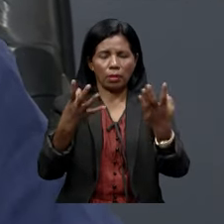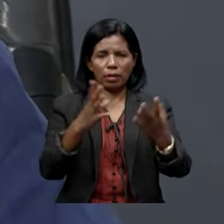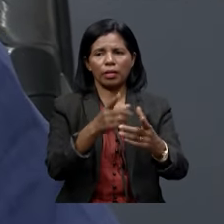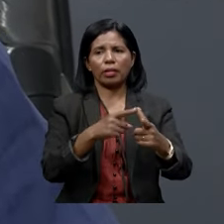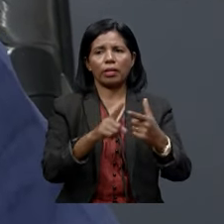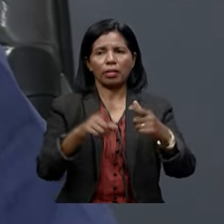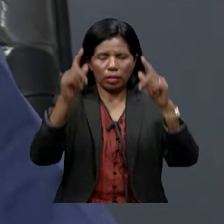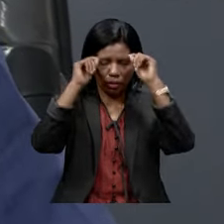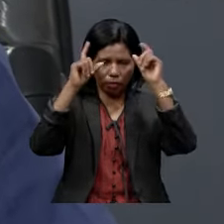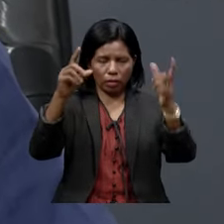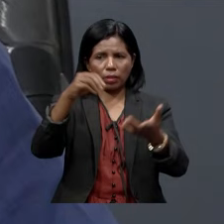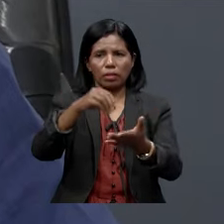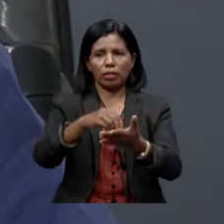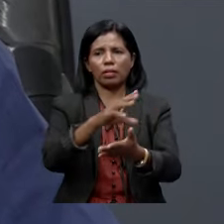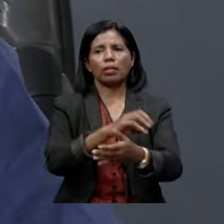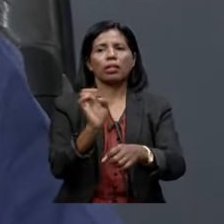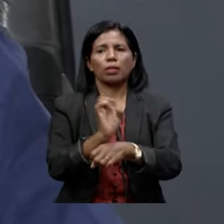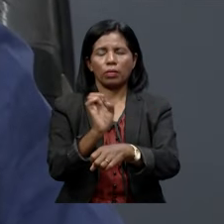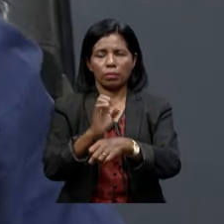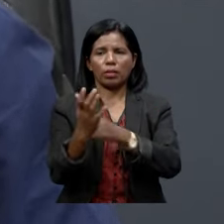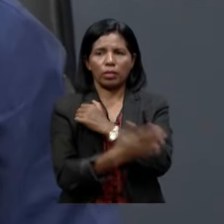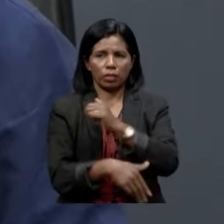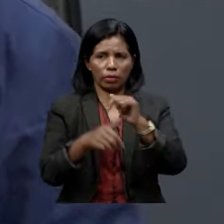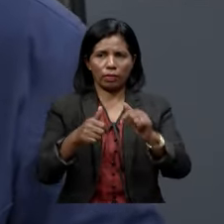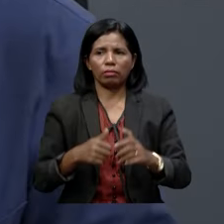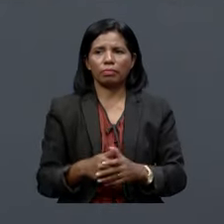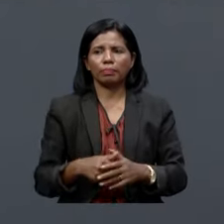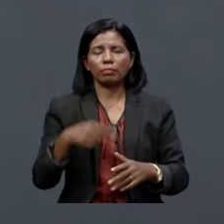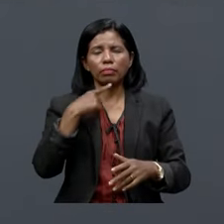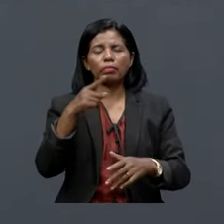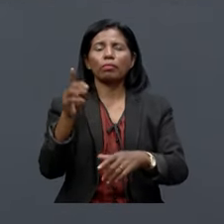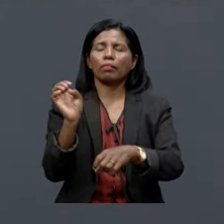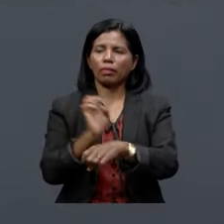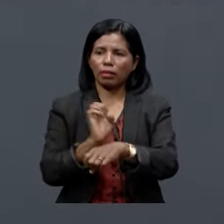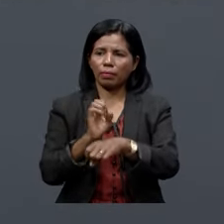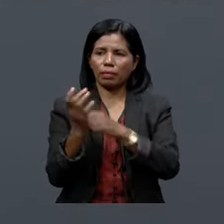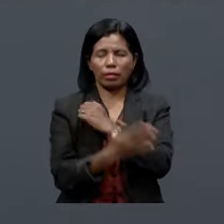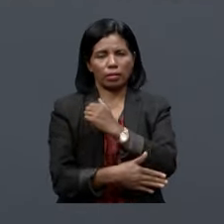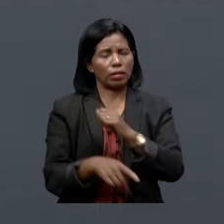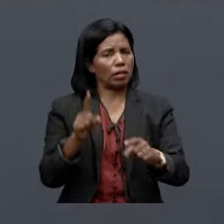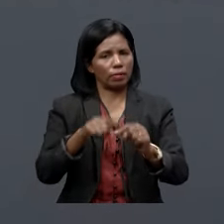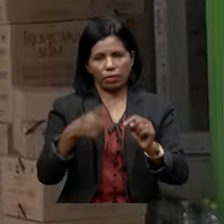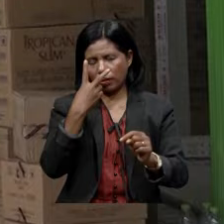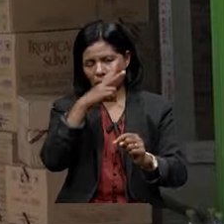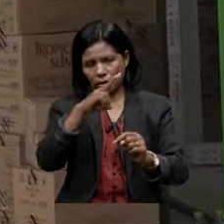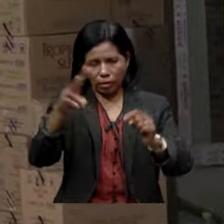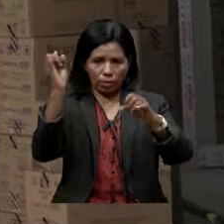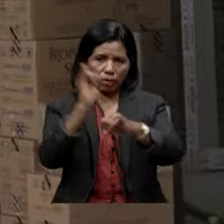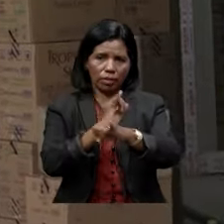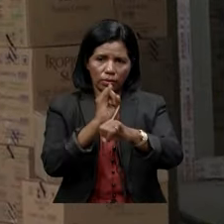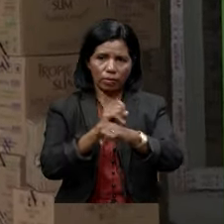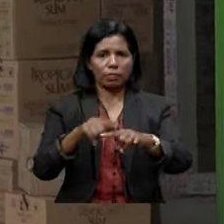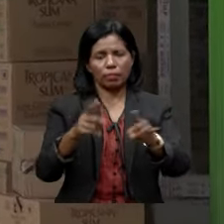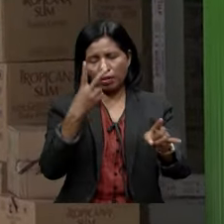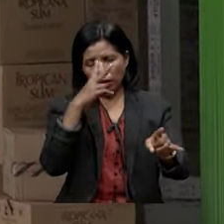ne Timor-Leste pel garante rasto que ne economía railaran. Alfredo Haktuir, economía railaran la bele harede ba industria, mai be